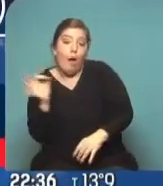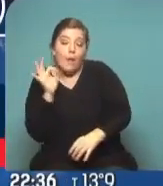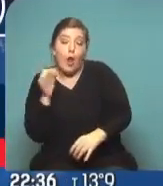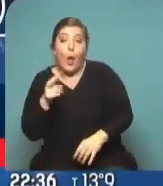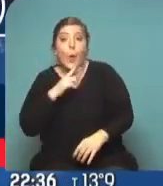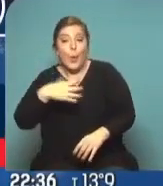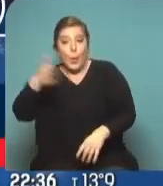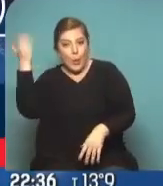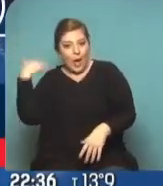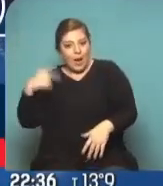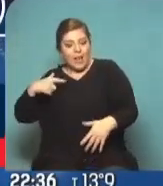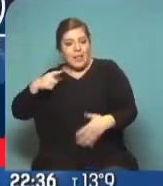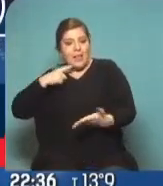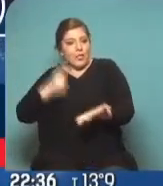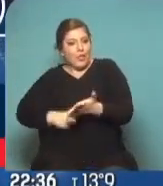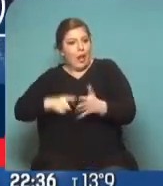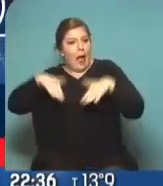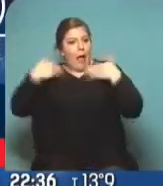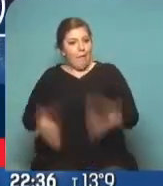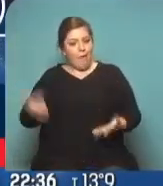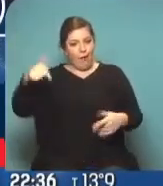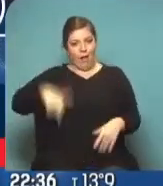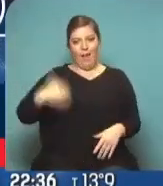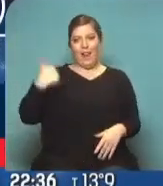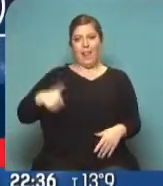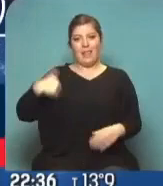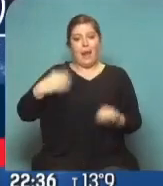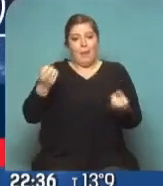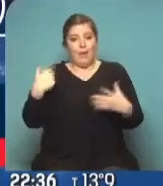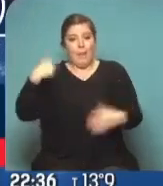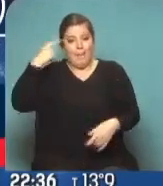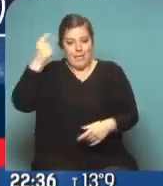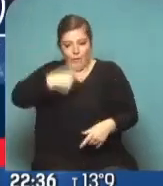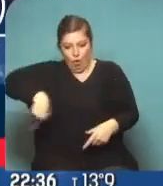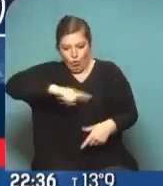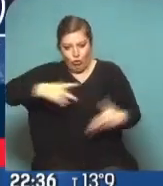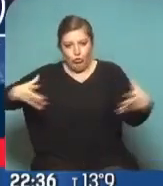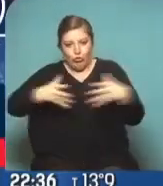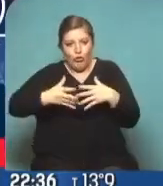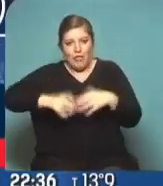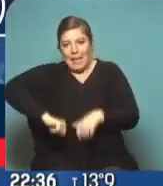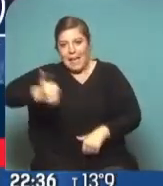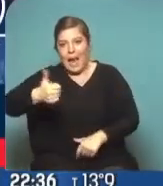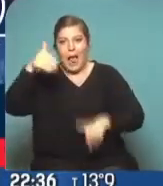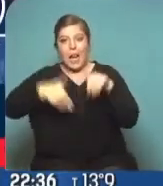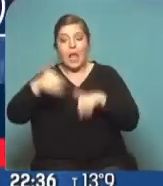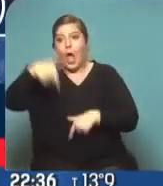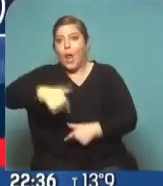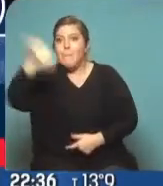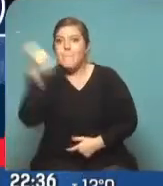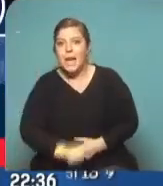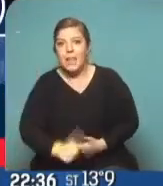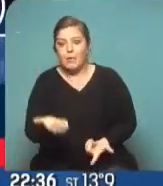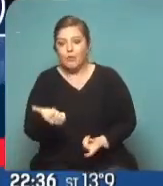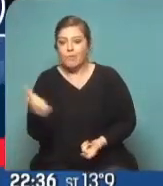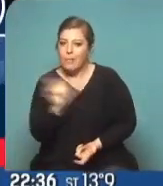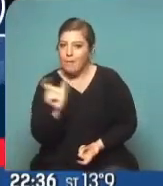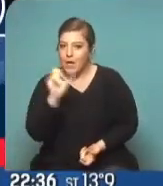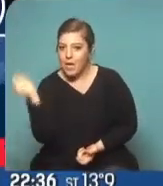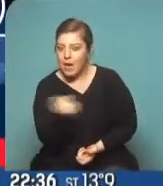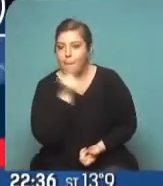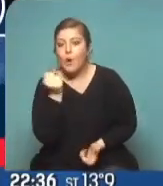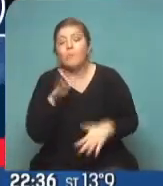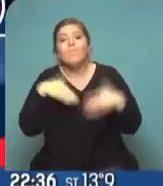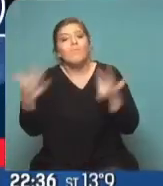muy a favor de la Argentina, pensando que nosotros ganábamos la elección, y ahora perdimos, y perdimos por mucho. Entonces,